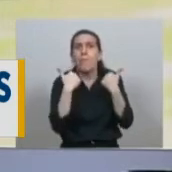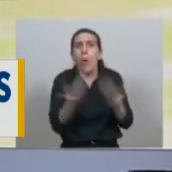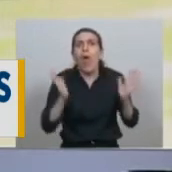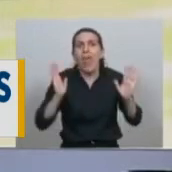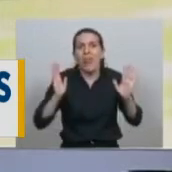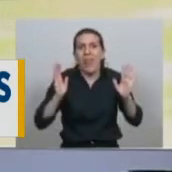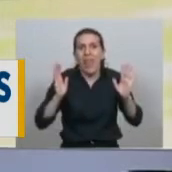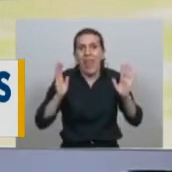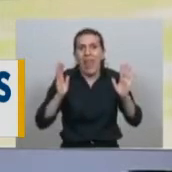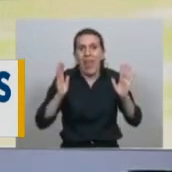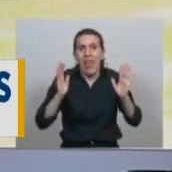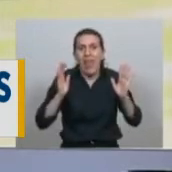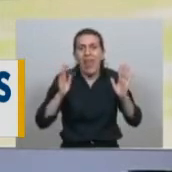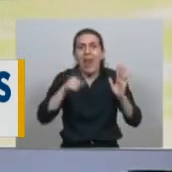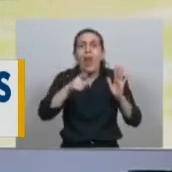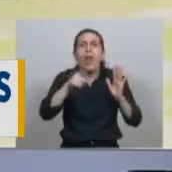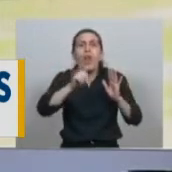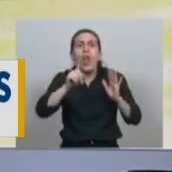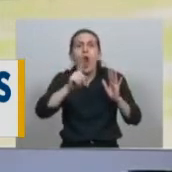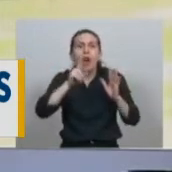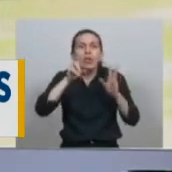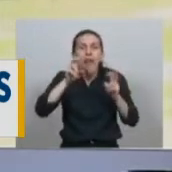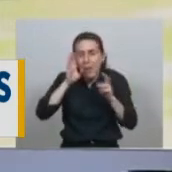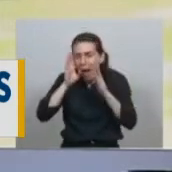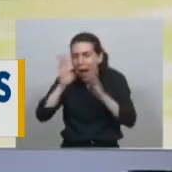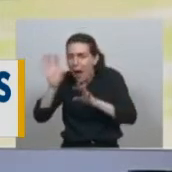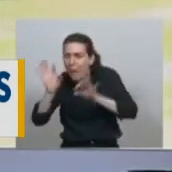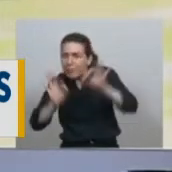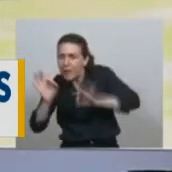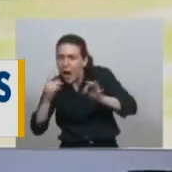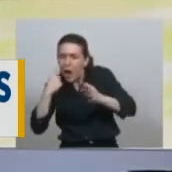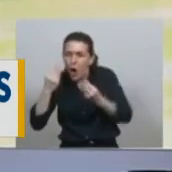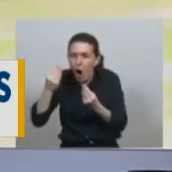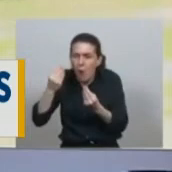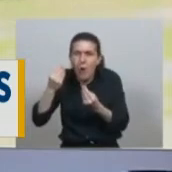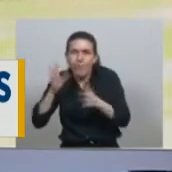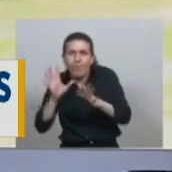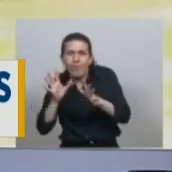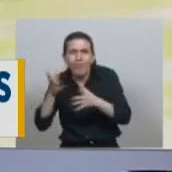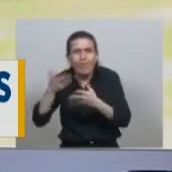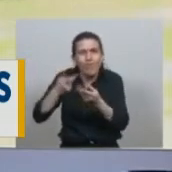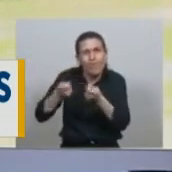se vuelque no a la especulación, sino a la producción y al trabajo.